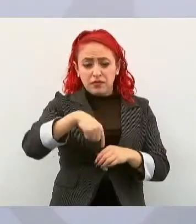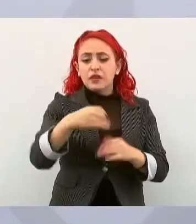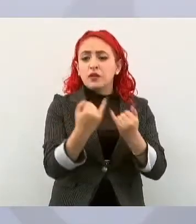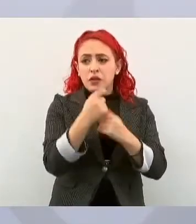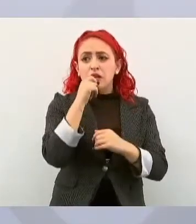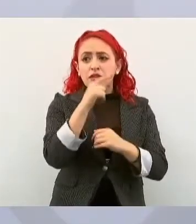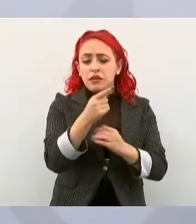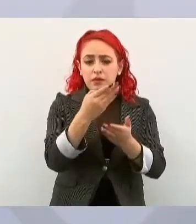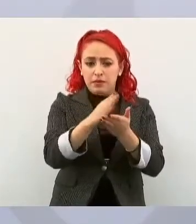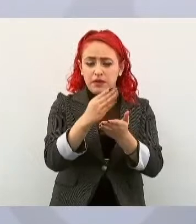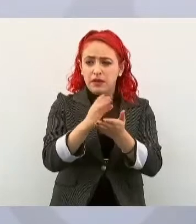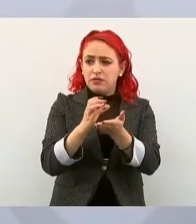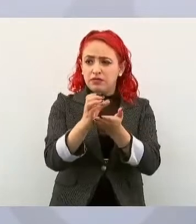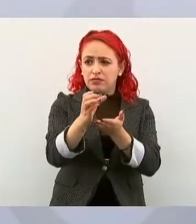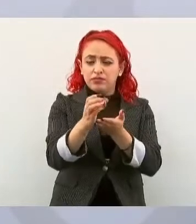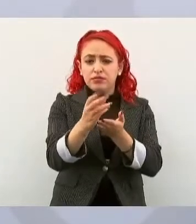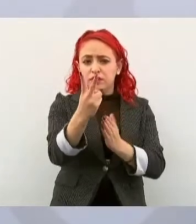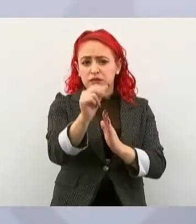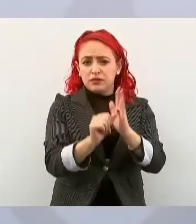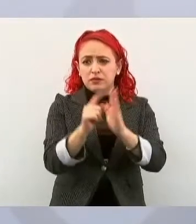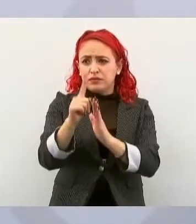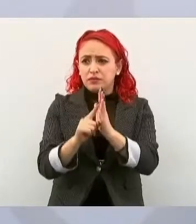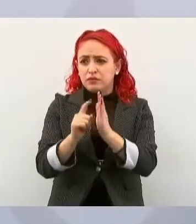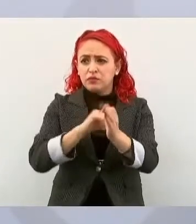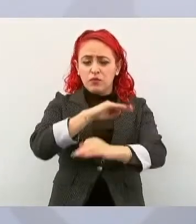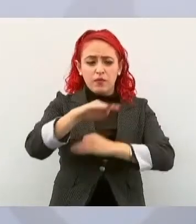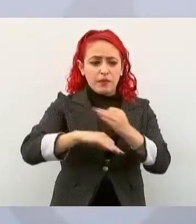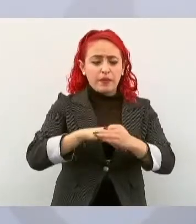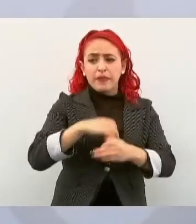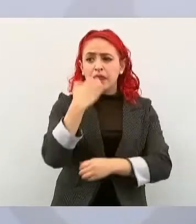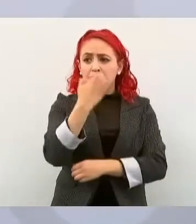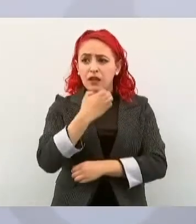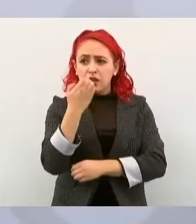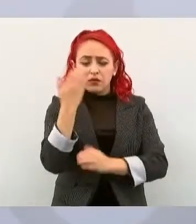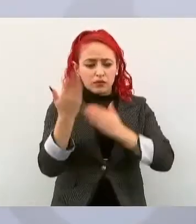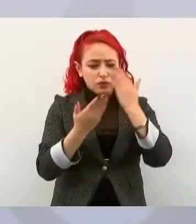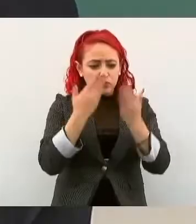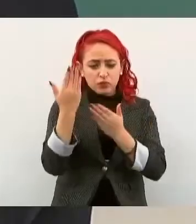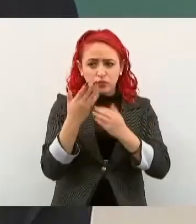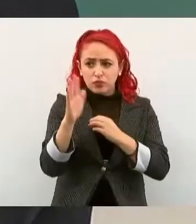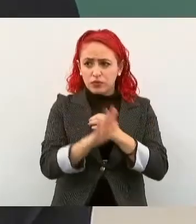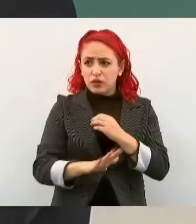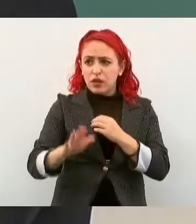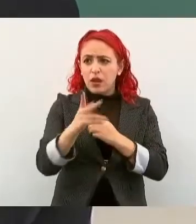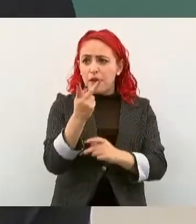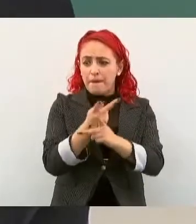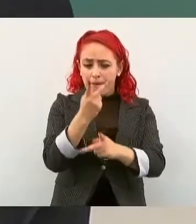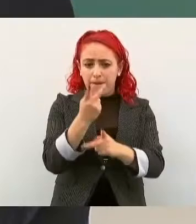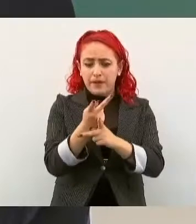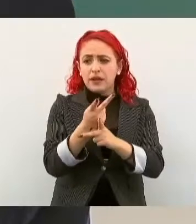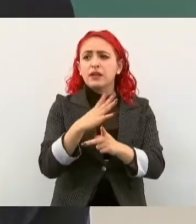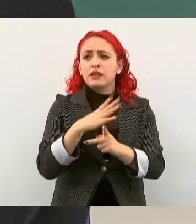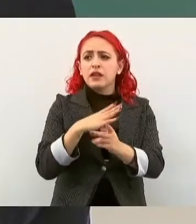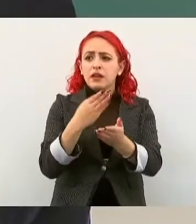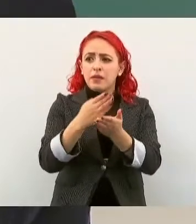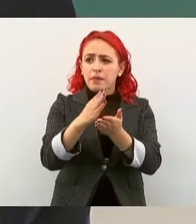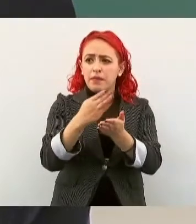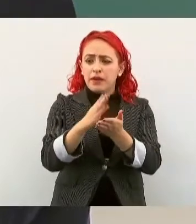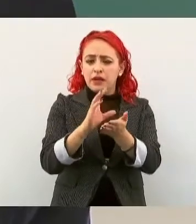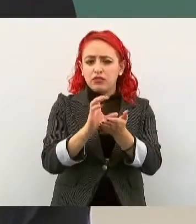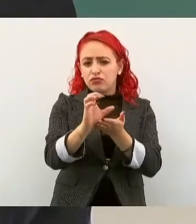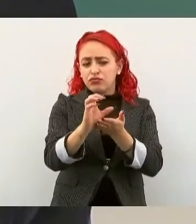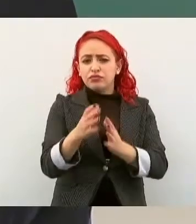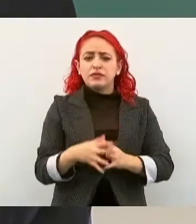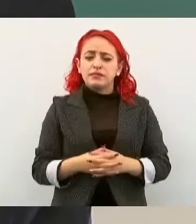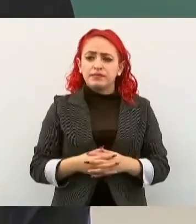también todos los que estudian en escuelas públicas de nivel medio superior tienen becas.